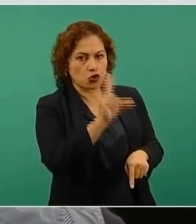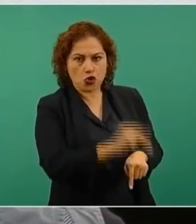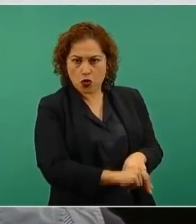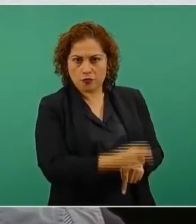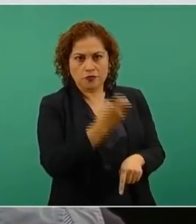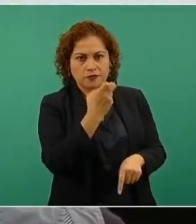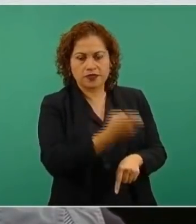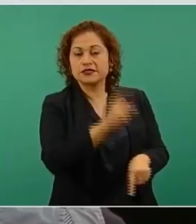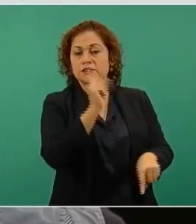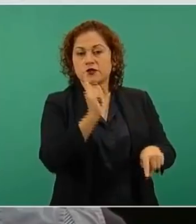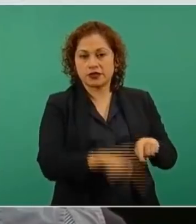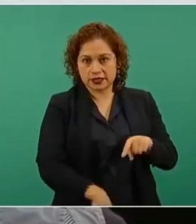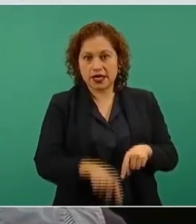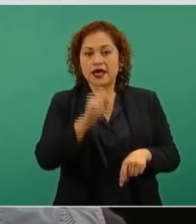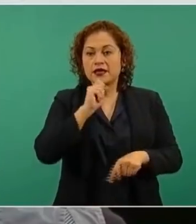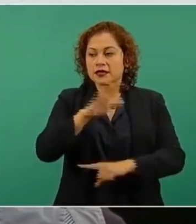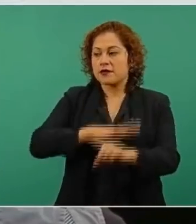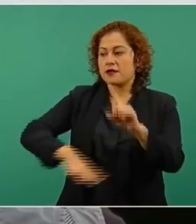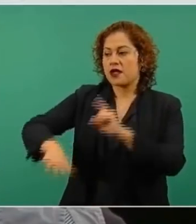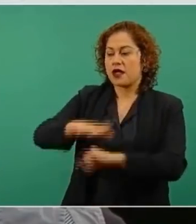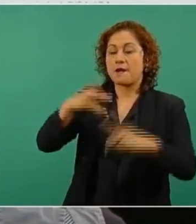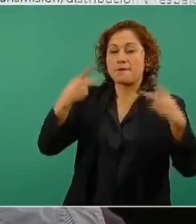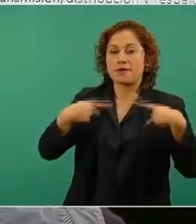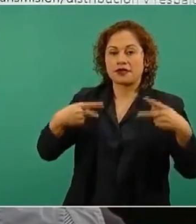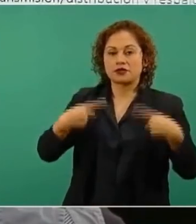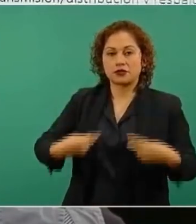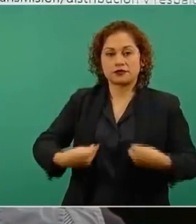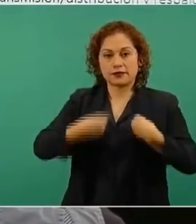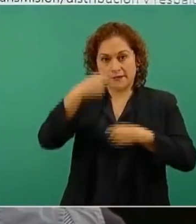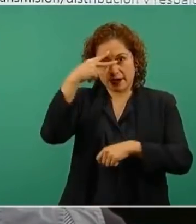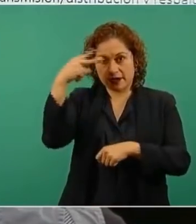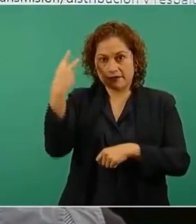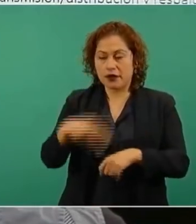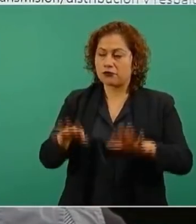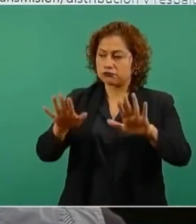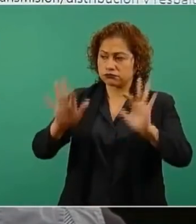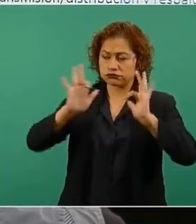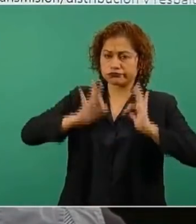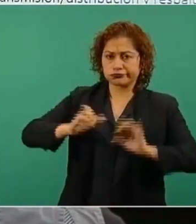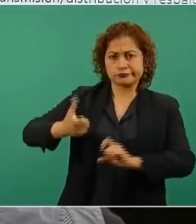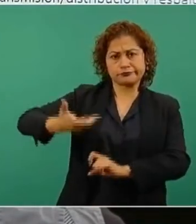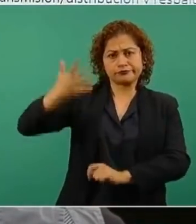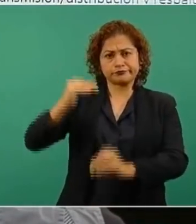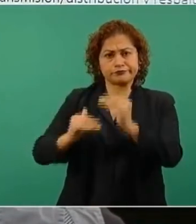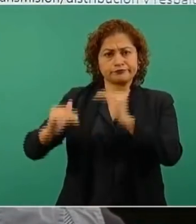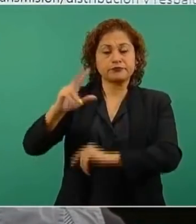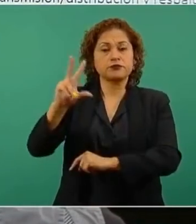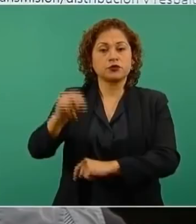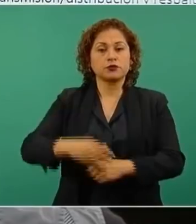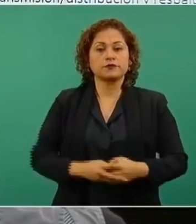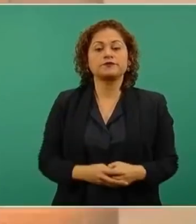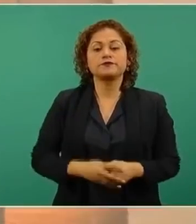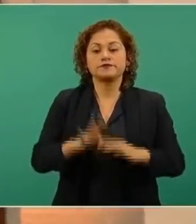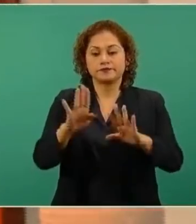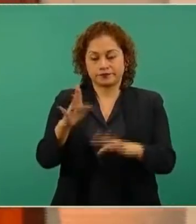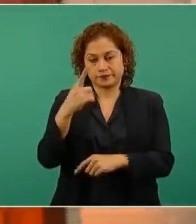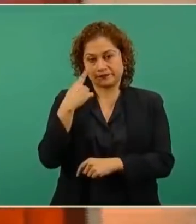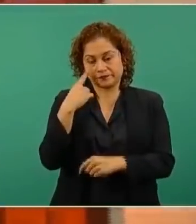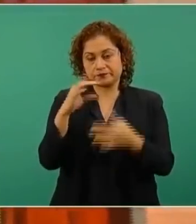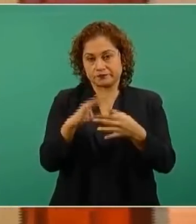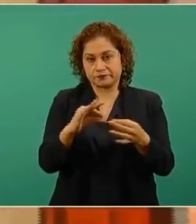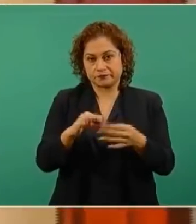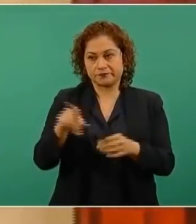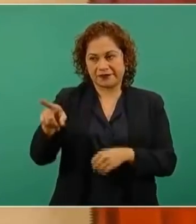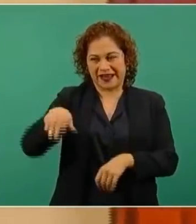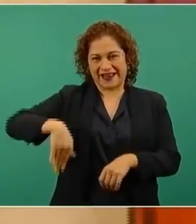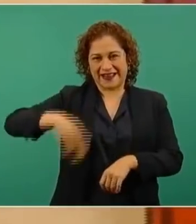se va a aumentar la tarifa de electricidad. Le damos a la siguiente, por favor. Existen diversos mecanismos, los ha comentado aquí el